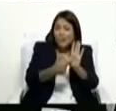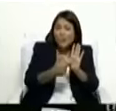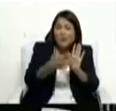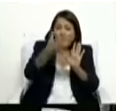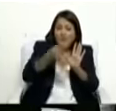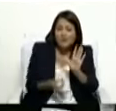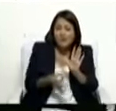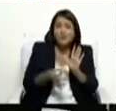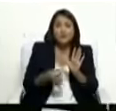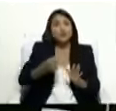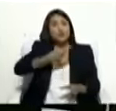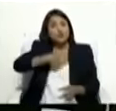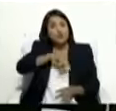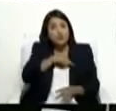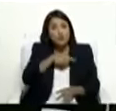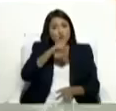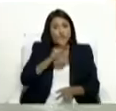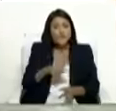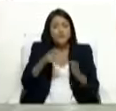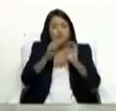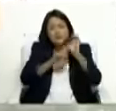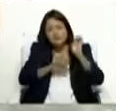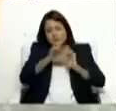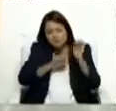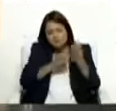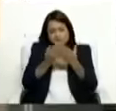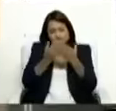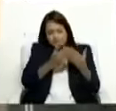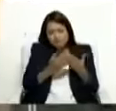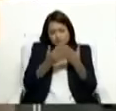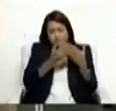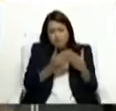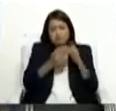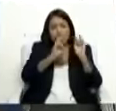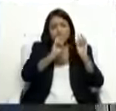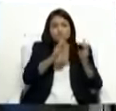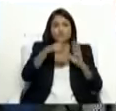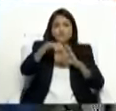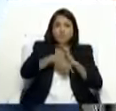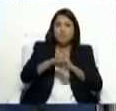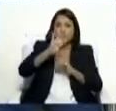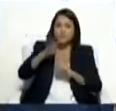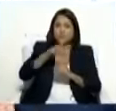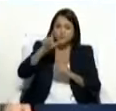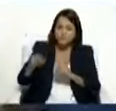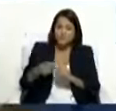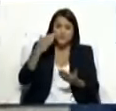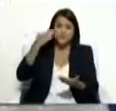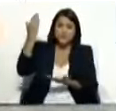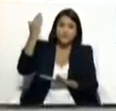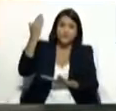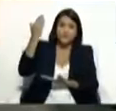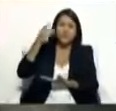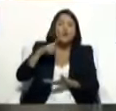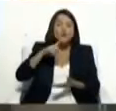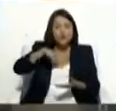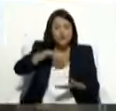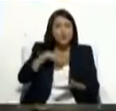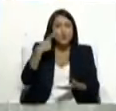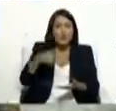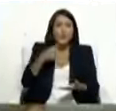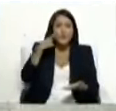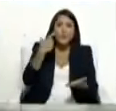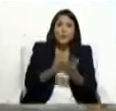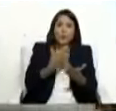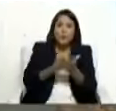estado siempre estudiando el tema, y aquí el Esequibo siempre ha sido de Venezuela y tenemos las pruebas de todo